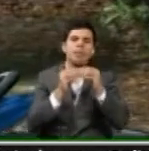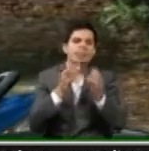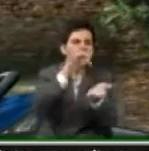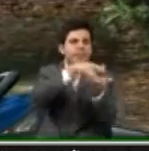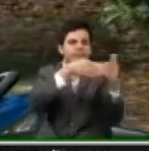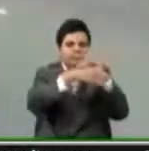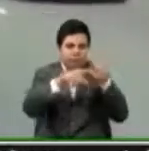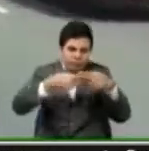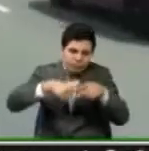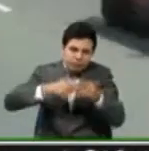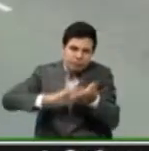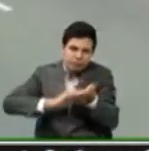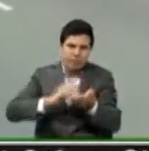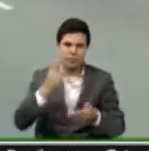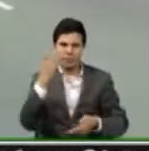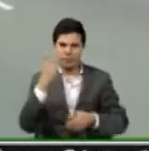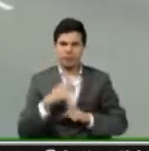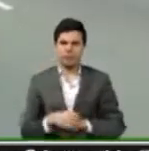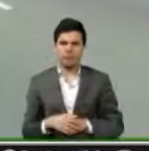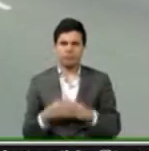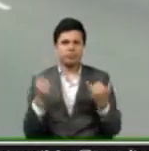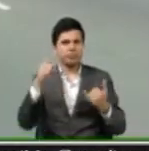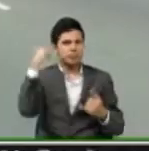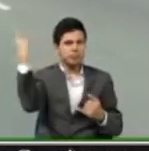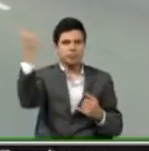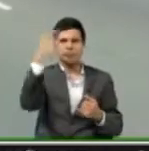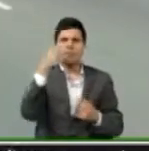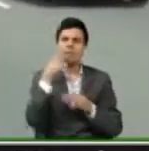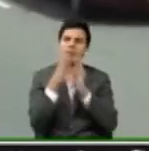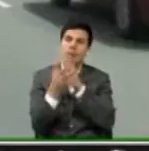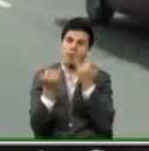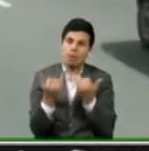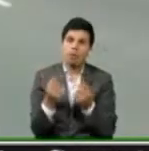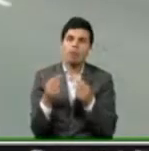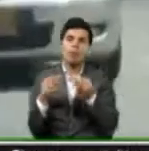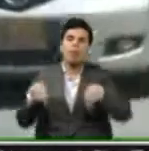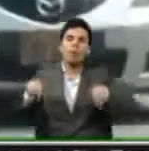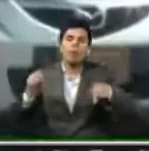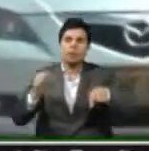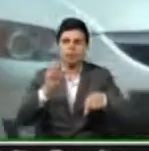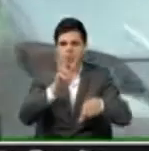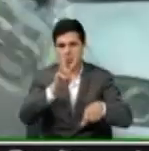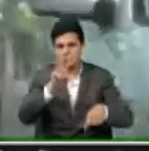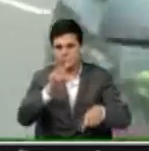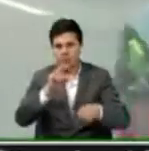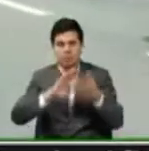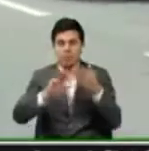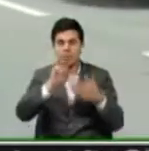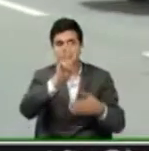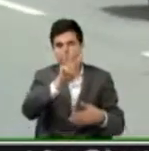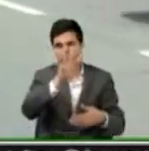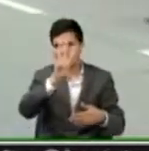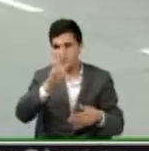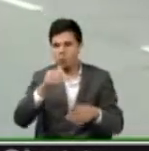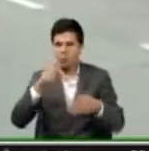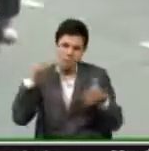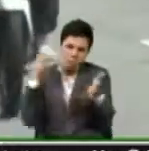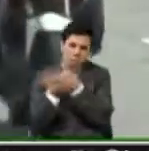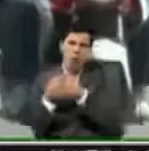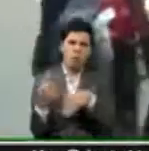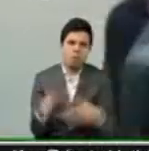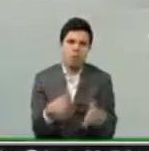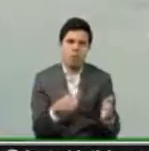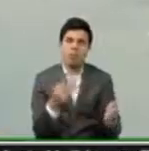técnico-mecánica. La estadística sube. Ya van 34 motociclistas que han perdido la vida en accidentes de tránsito. Los